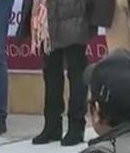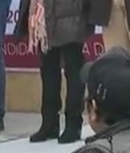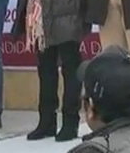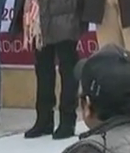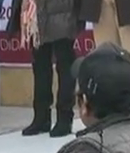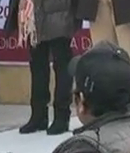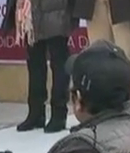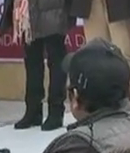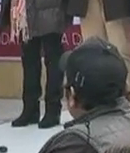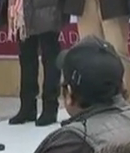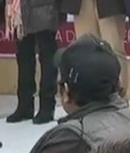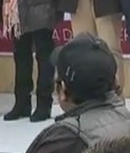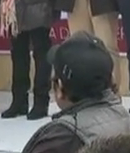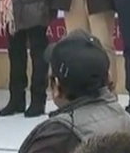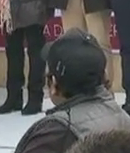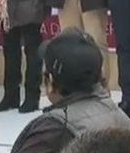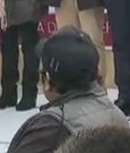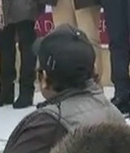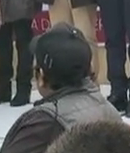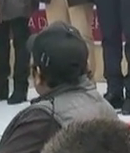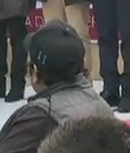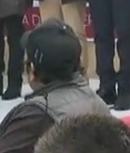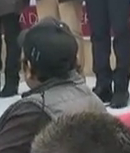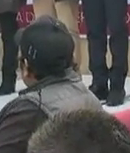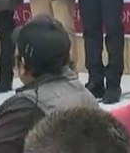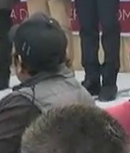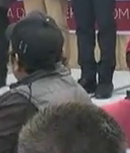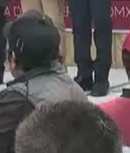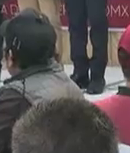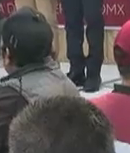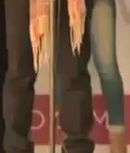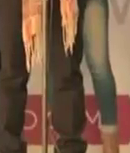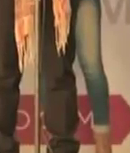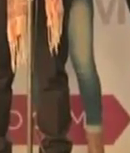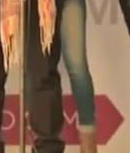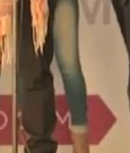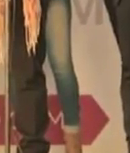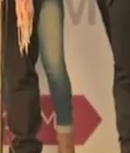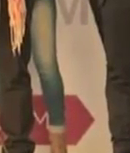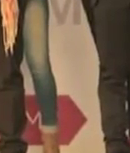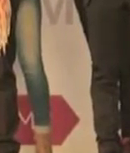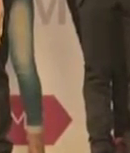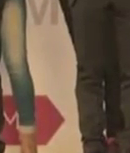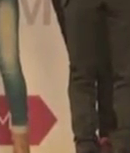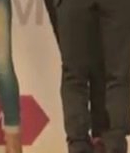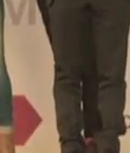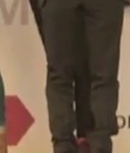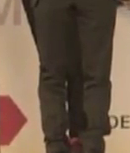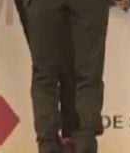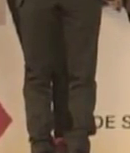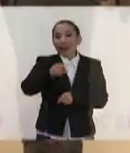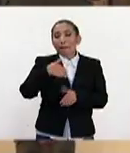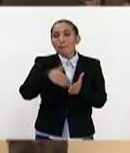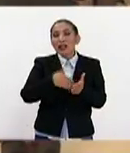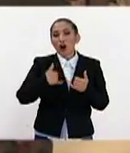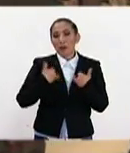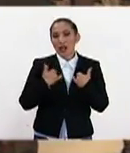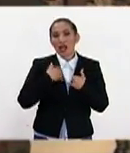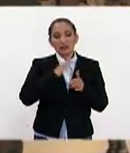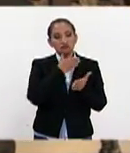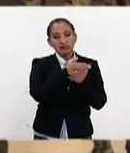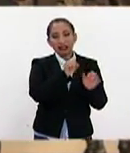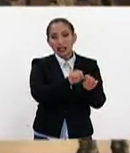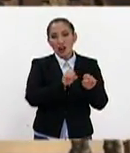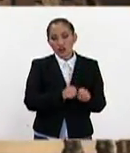la delegación Venustiano Carranza. Ahí habló sobre propuestas de los programas educativos para reincorporar a más de 70,000 jóvenes a las aulas